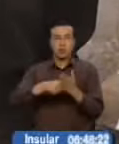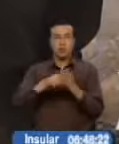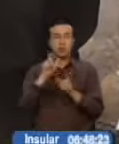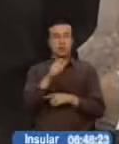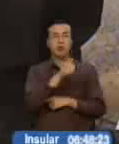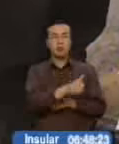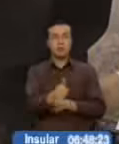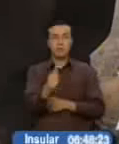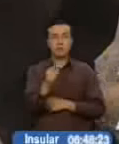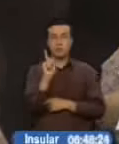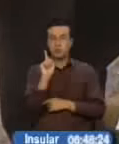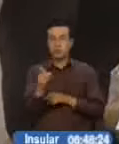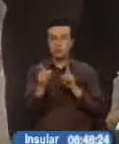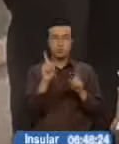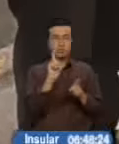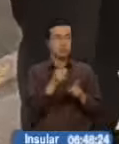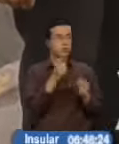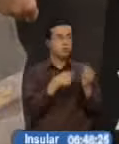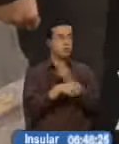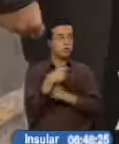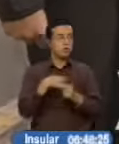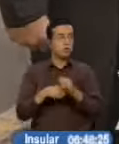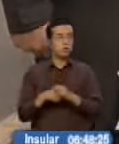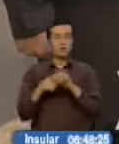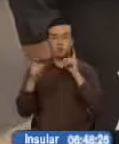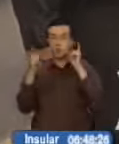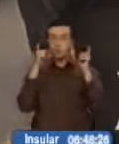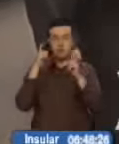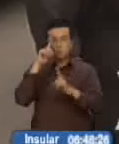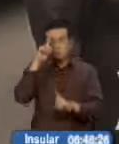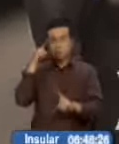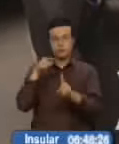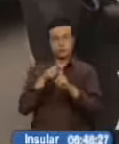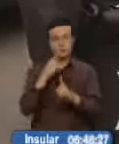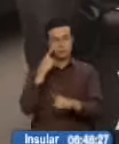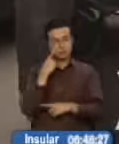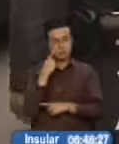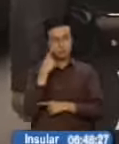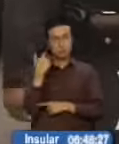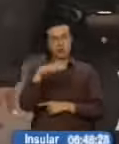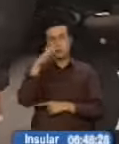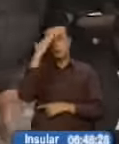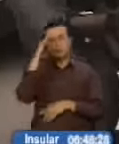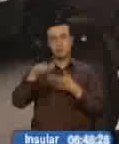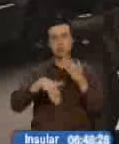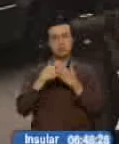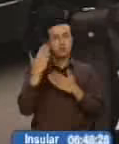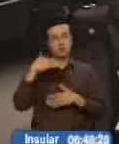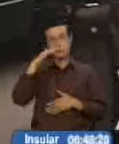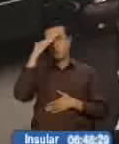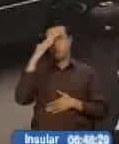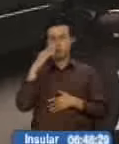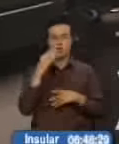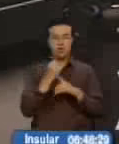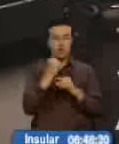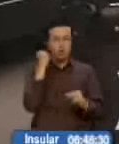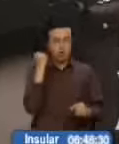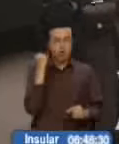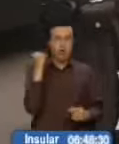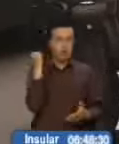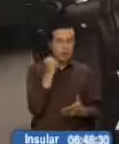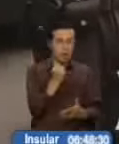personas determinadas. En ese sentido, los controles van orientados en eso. Lo que ya sabemos todos, no debemos llevar objetos